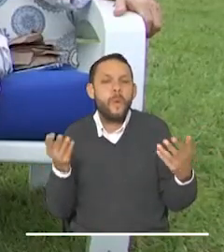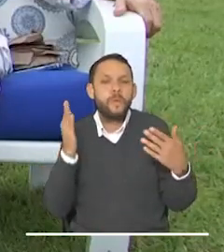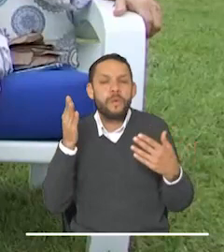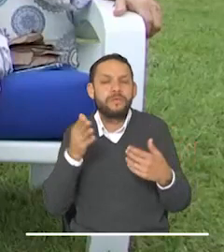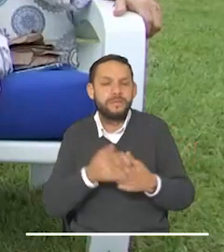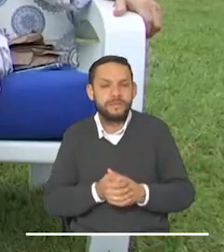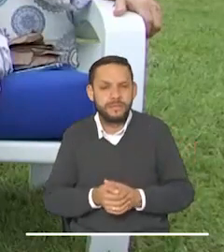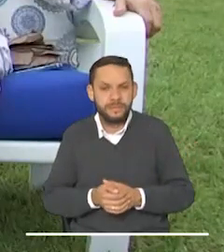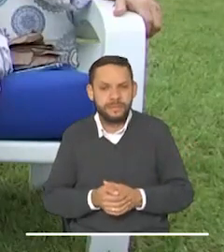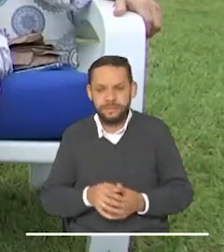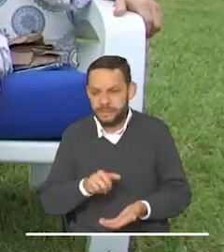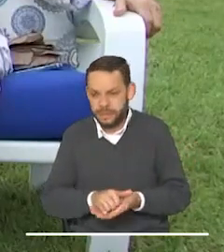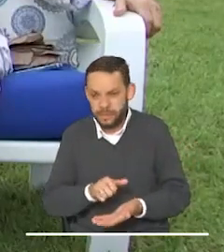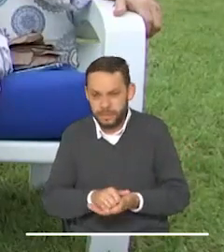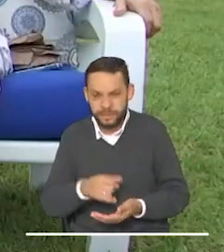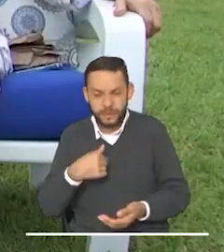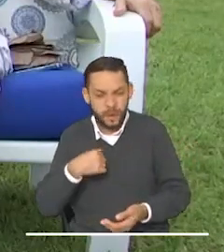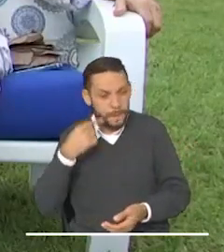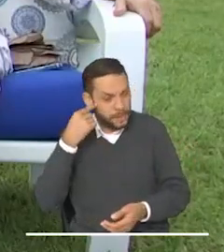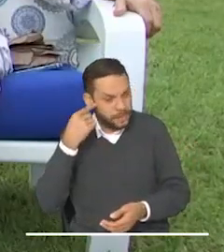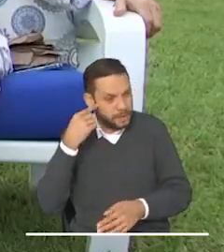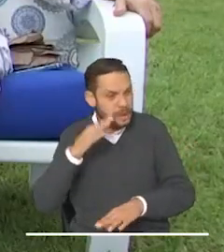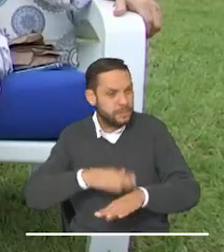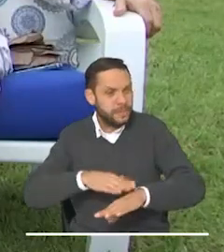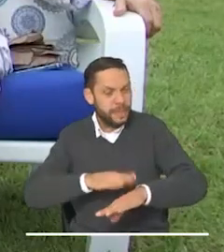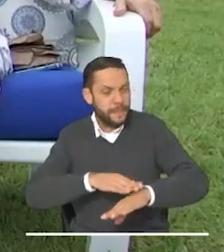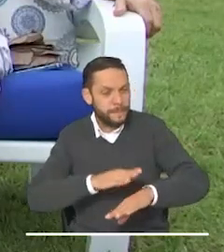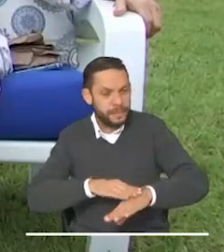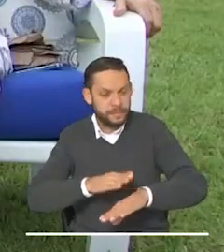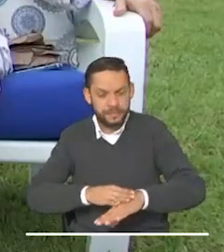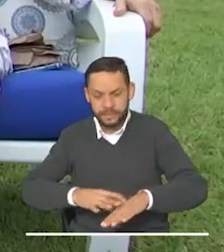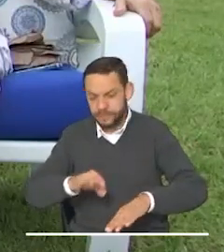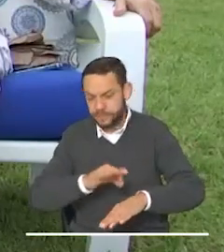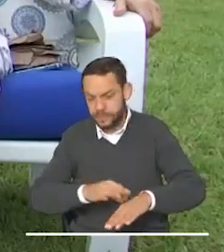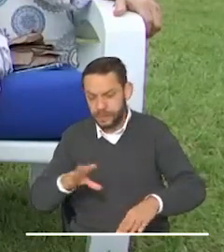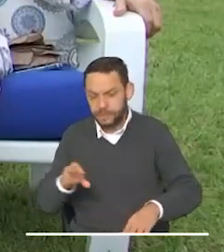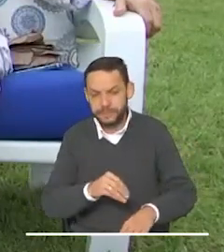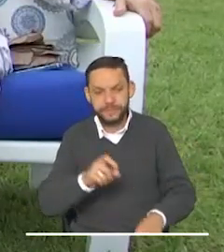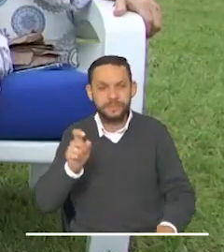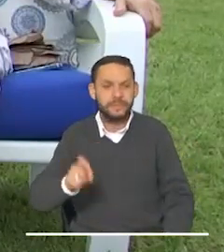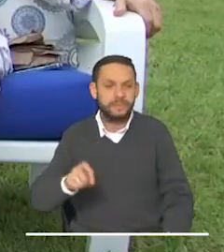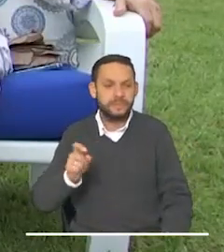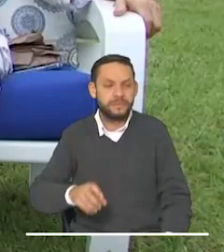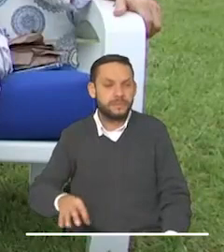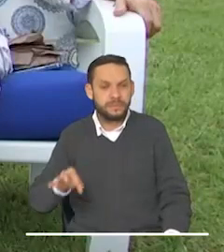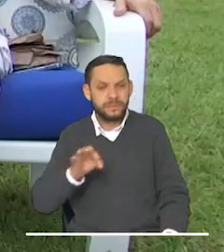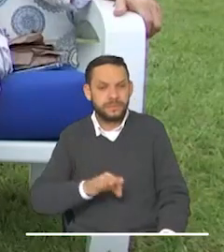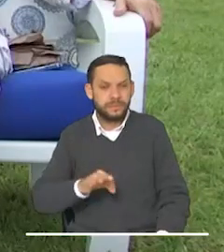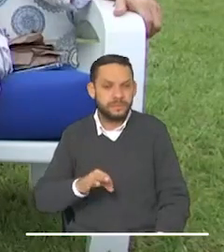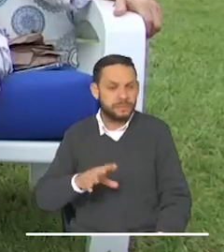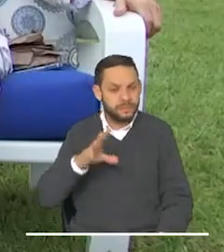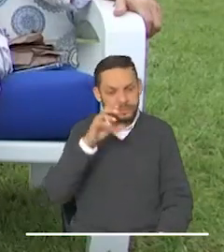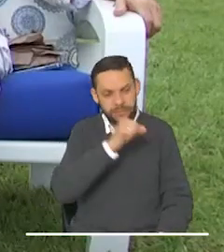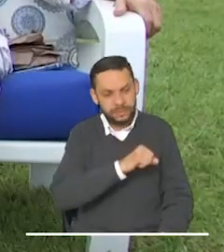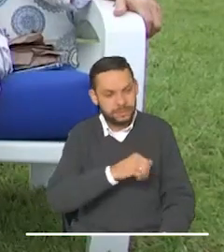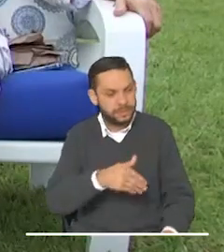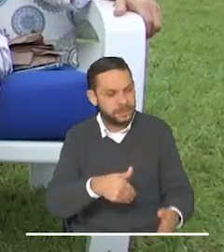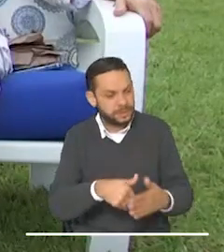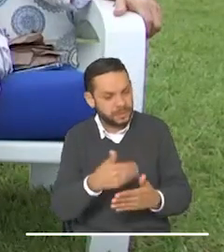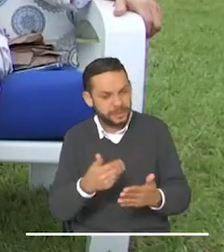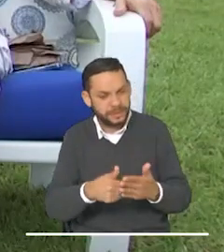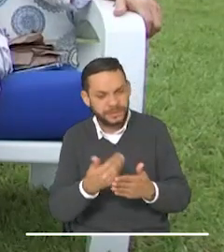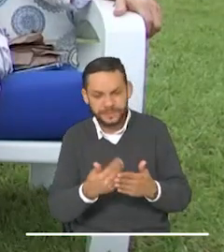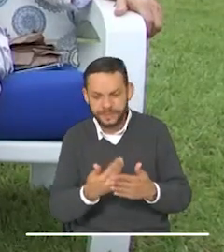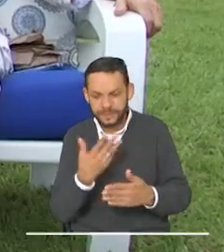este mundo Yo pienso que esto es un llamado de atención Yo pienso que necesitamos llamarnos la atención para empezar a entender